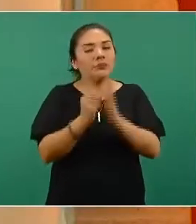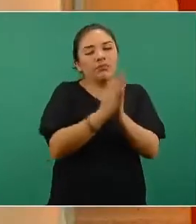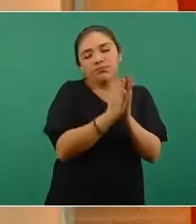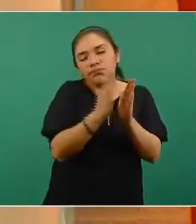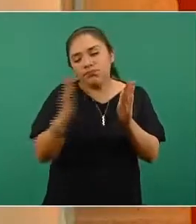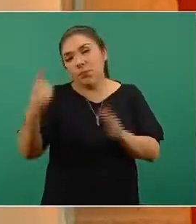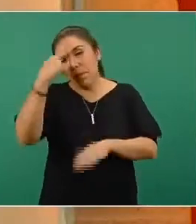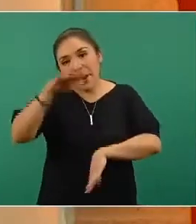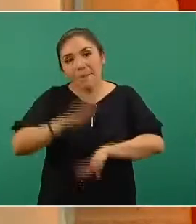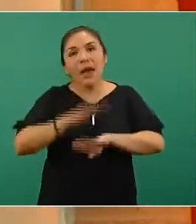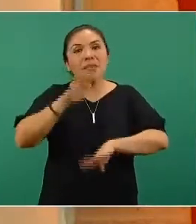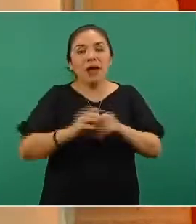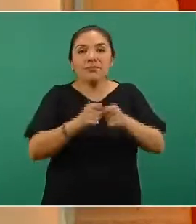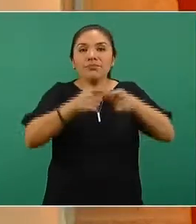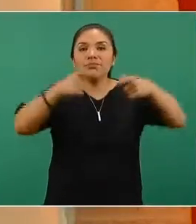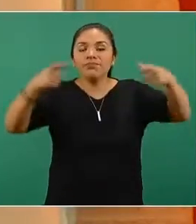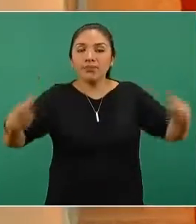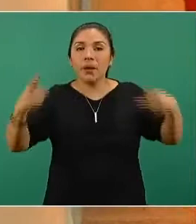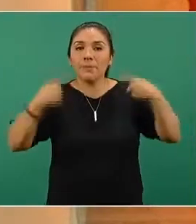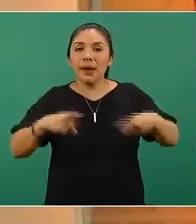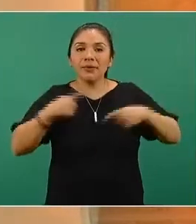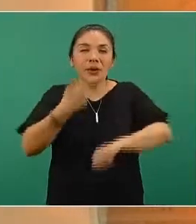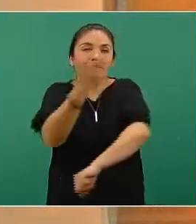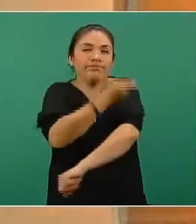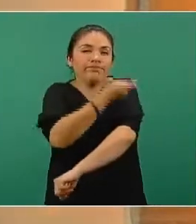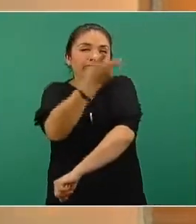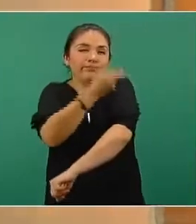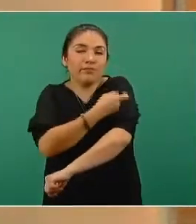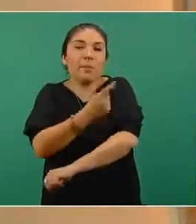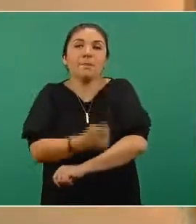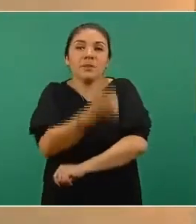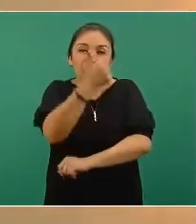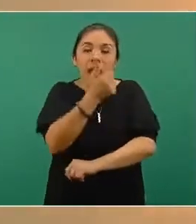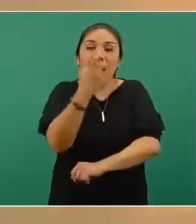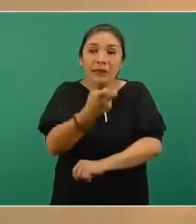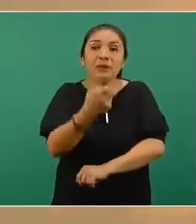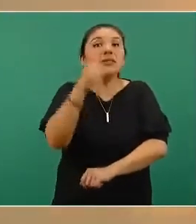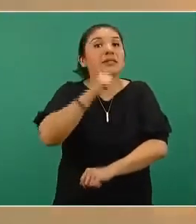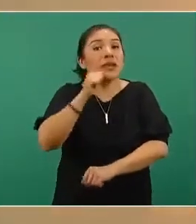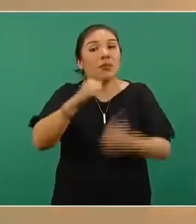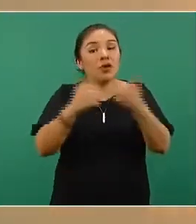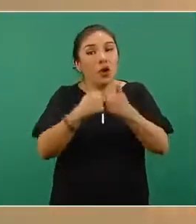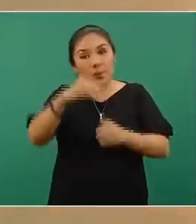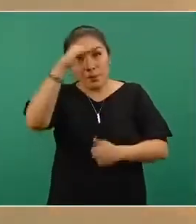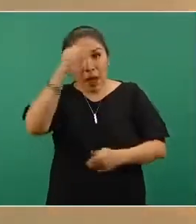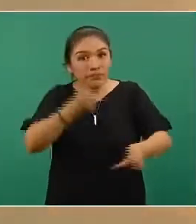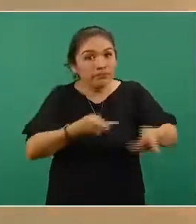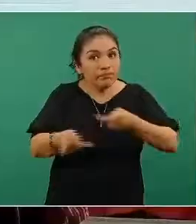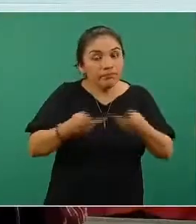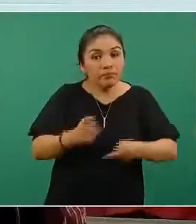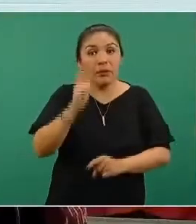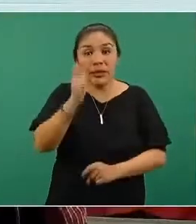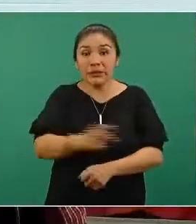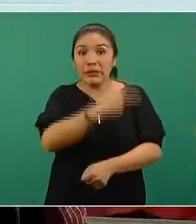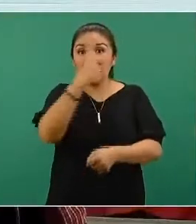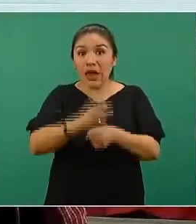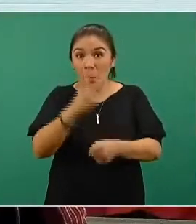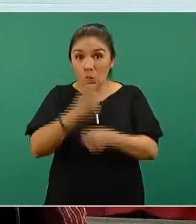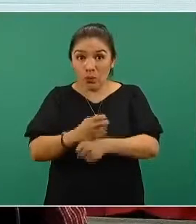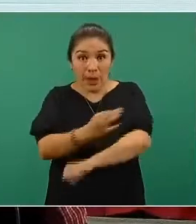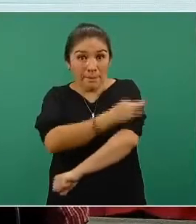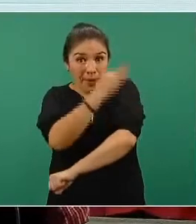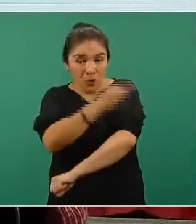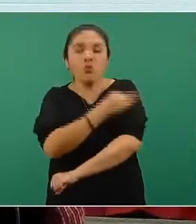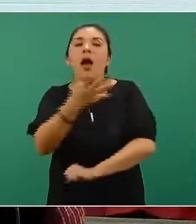ir expandiendo con mayor rapidez las primeras dosis, pero siempre considerando que las segundas dosis